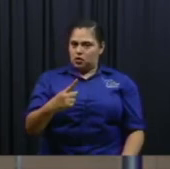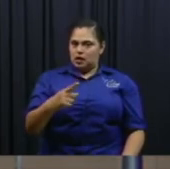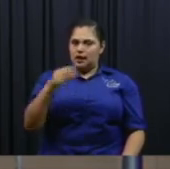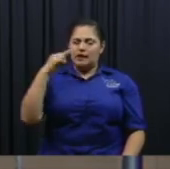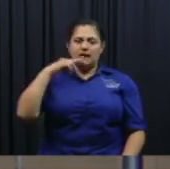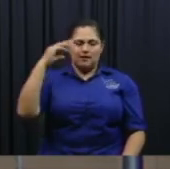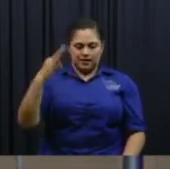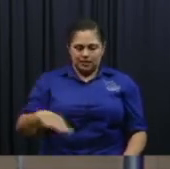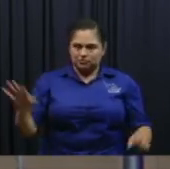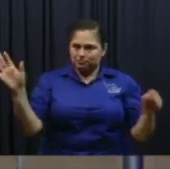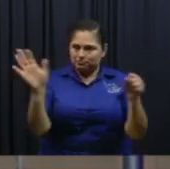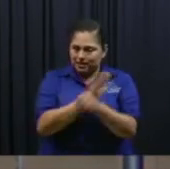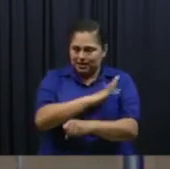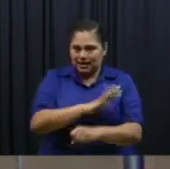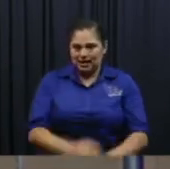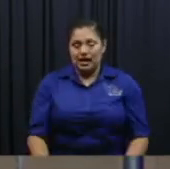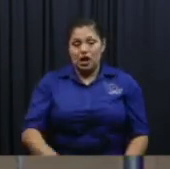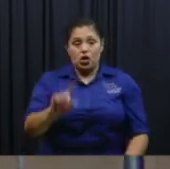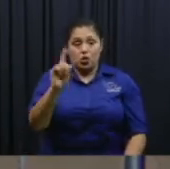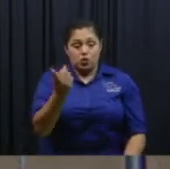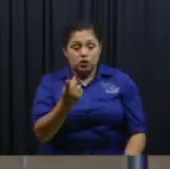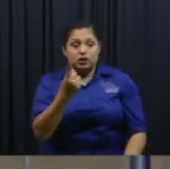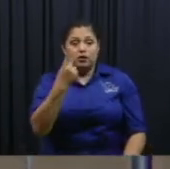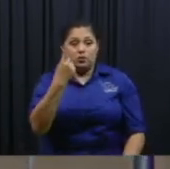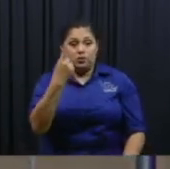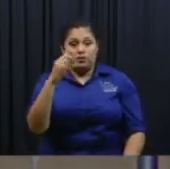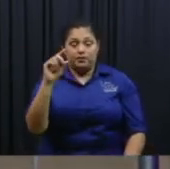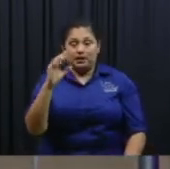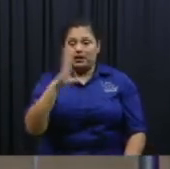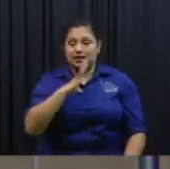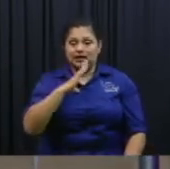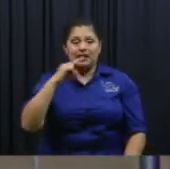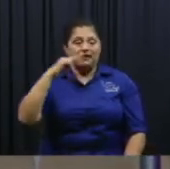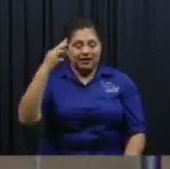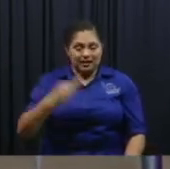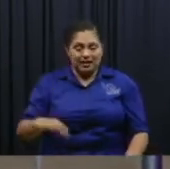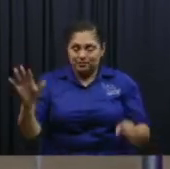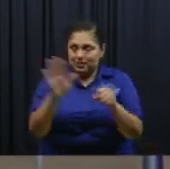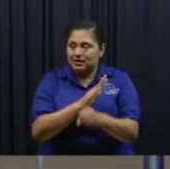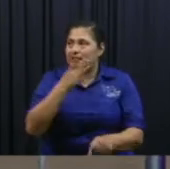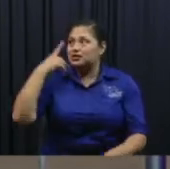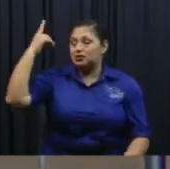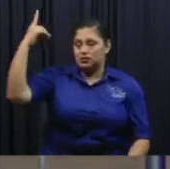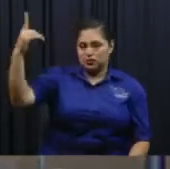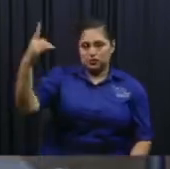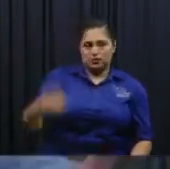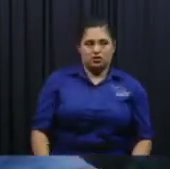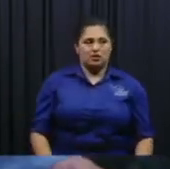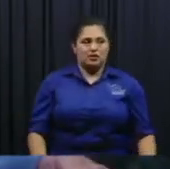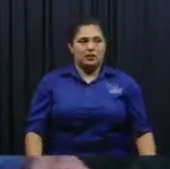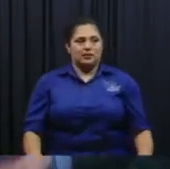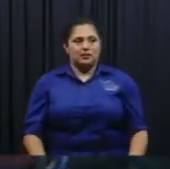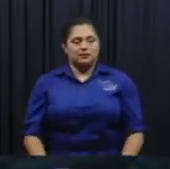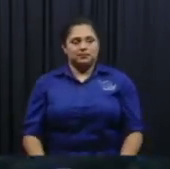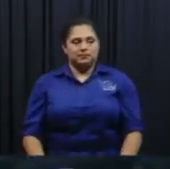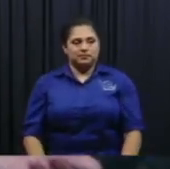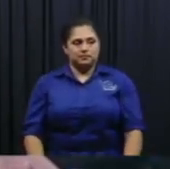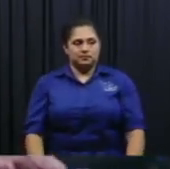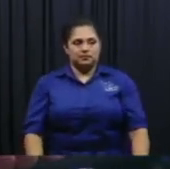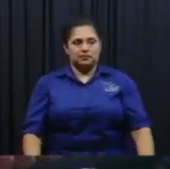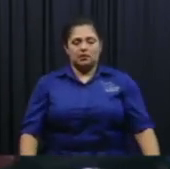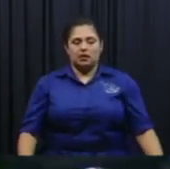absoluta si la única que tiene la verdad absoluta es Dios y la Biblia la palabra de Dios de ahí nosotros tenemos